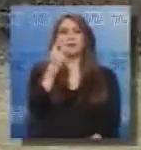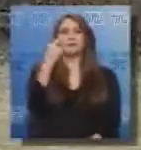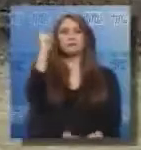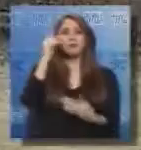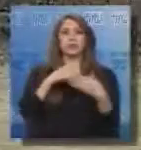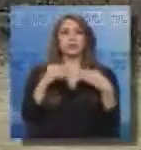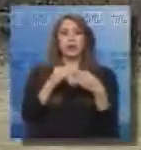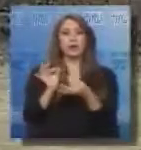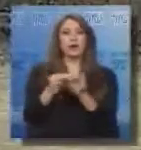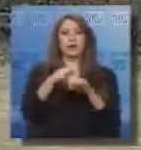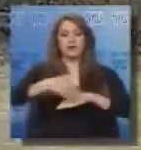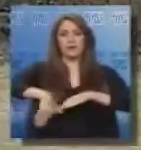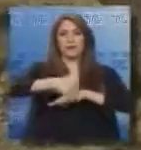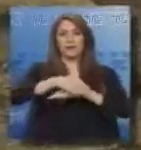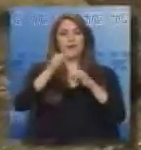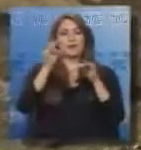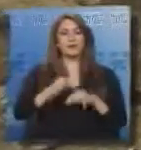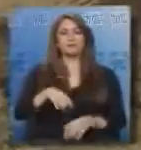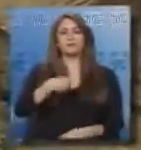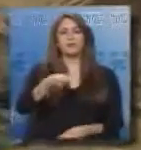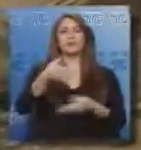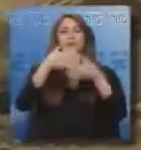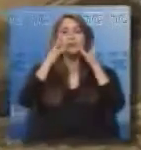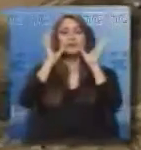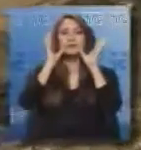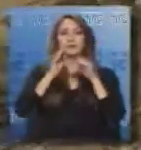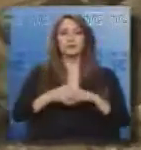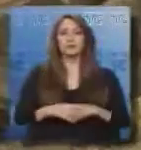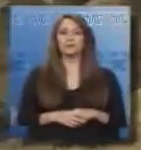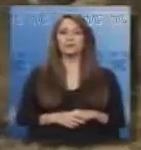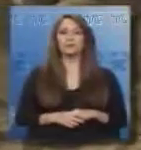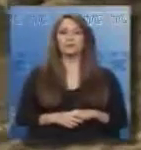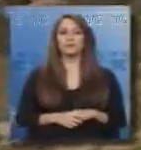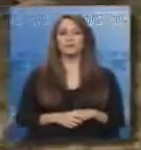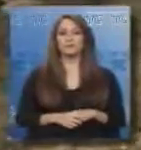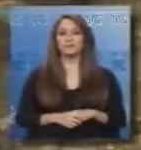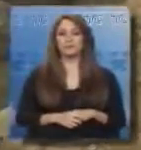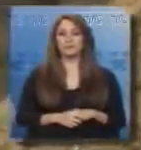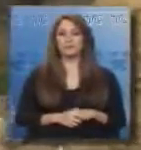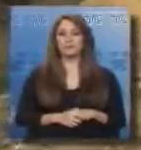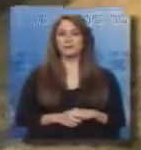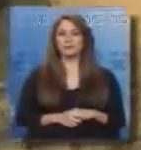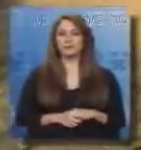millones de dólares y estará lista en el mes de diciembre. Nicole Calil, TC Televisión.